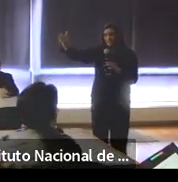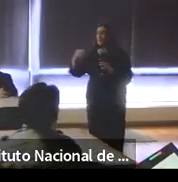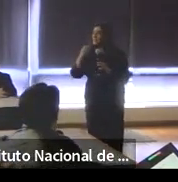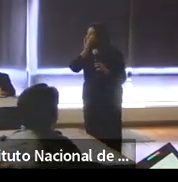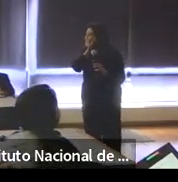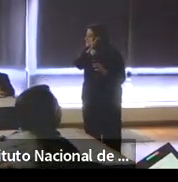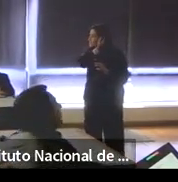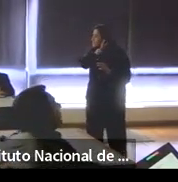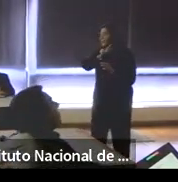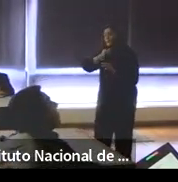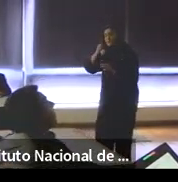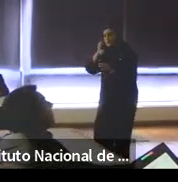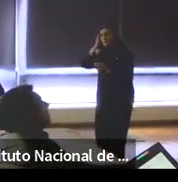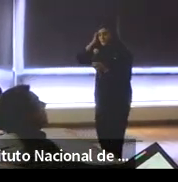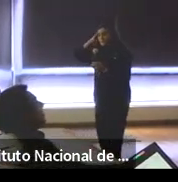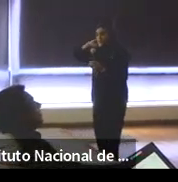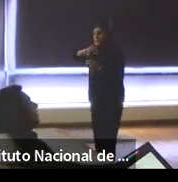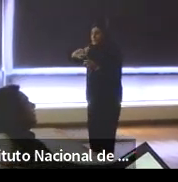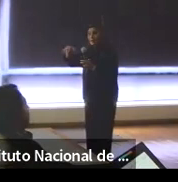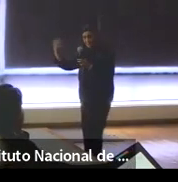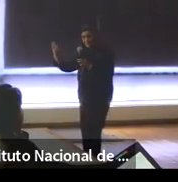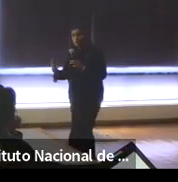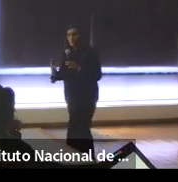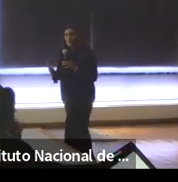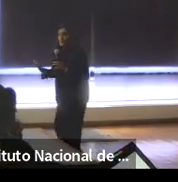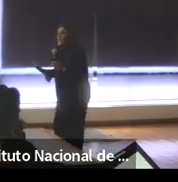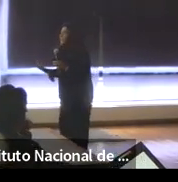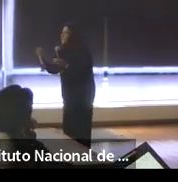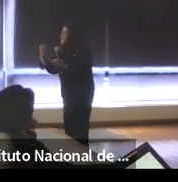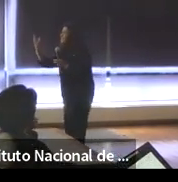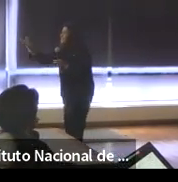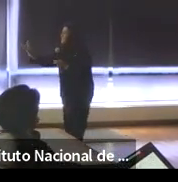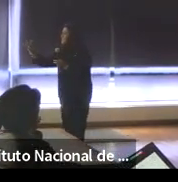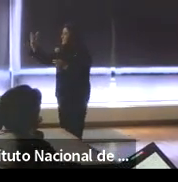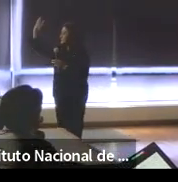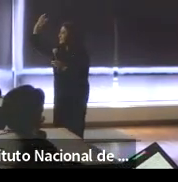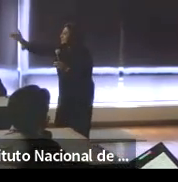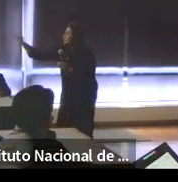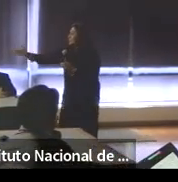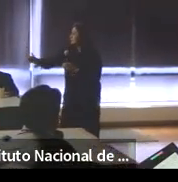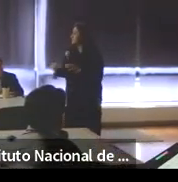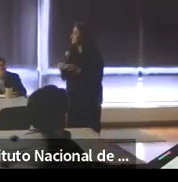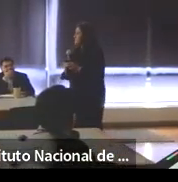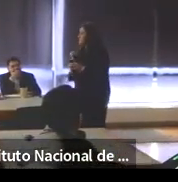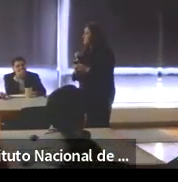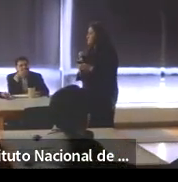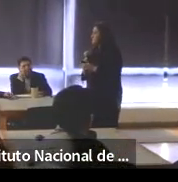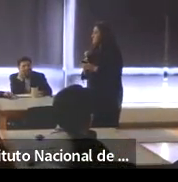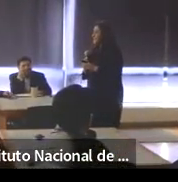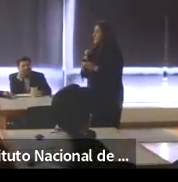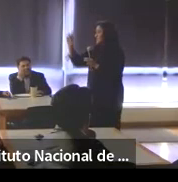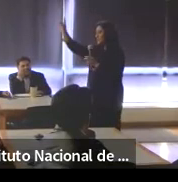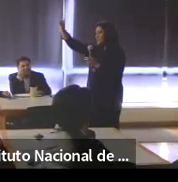en otras organizaciones que yo he conocido pero eso sucede Por qué te sientes que te dan todo